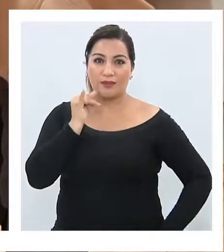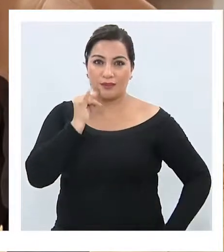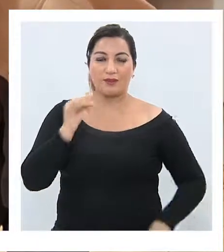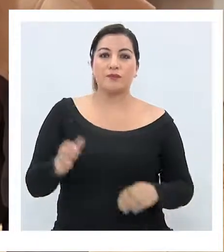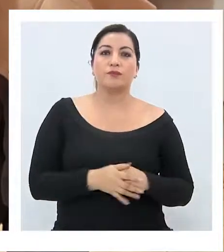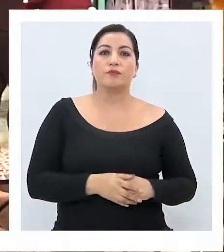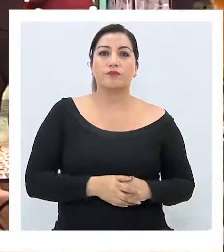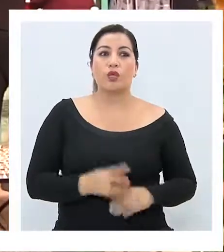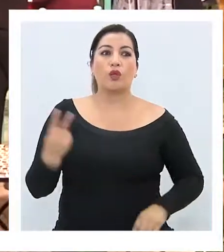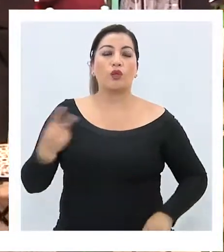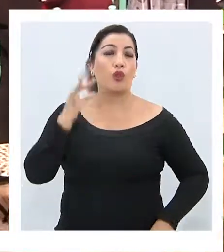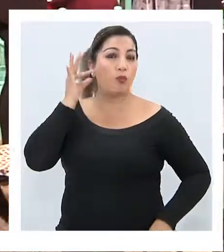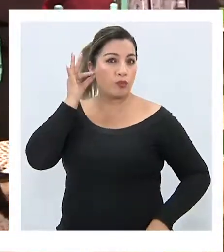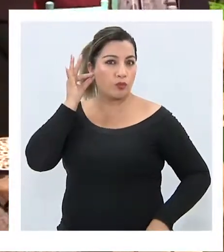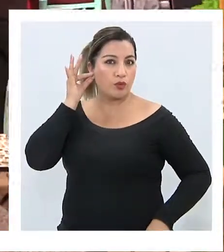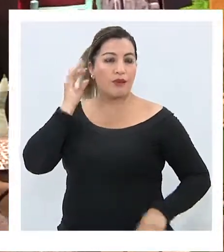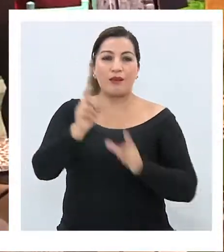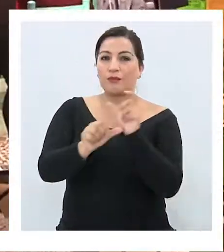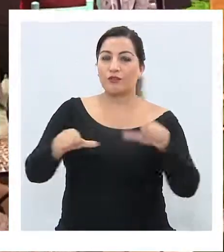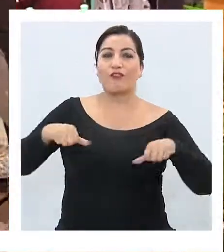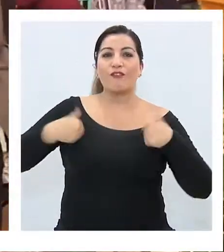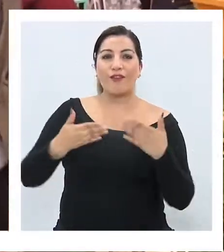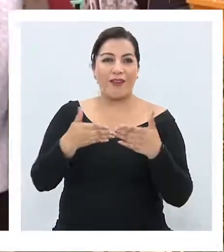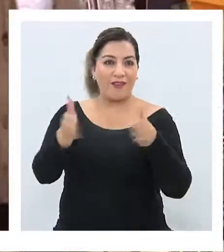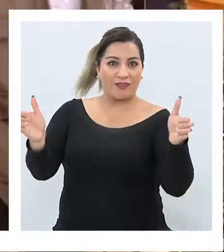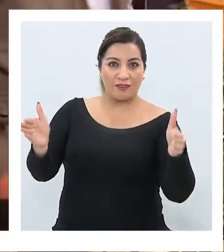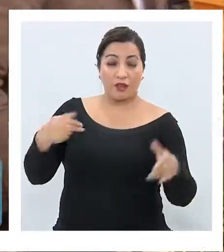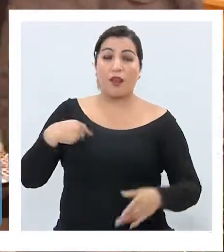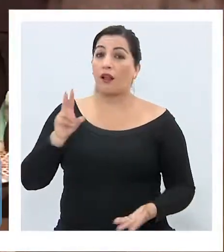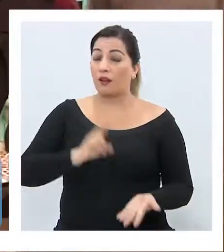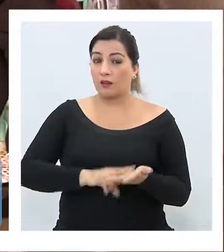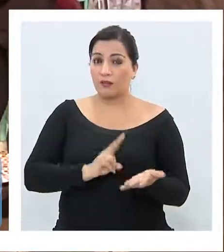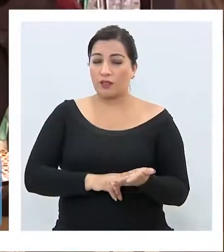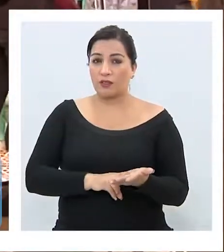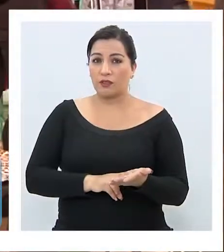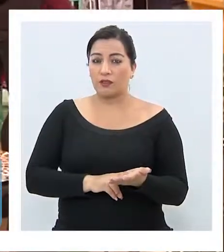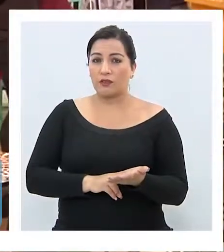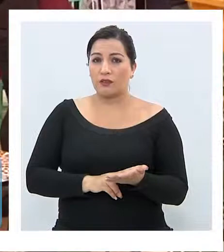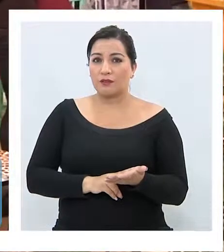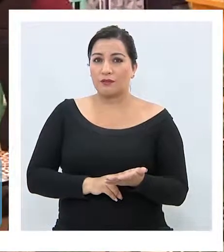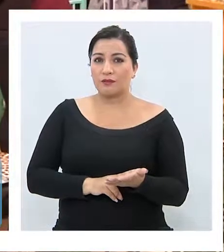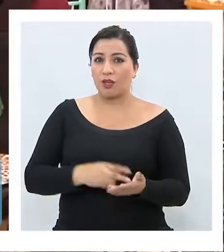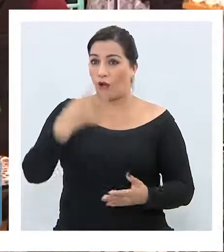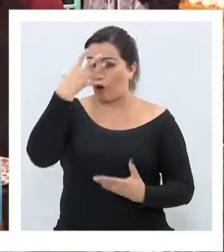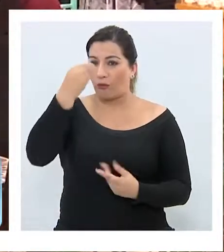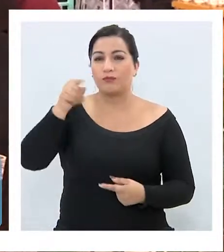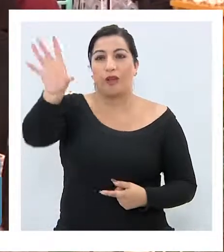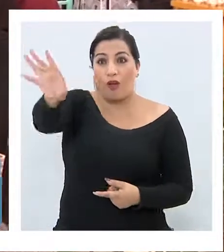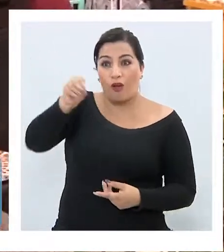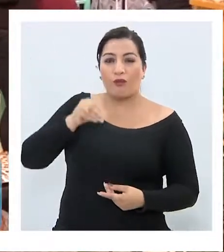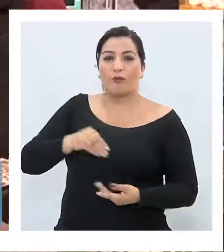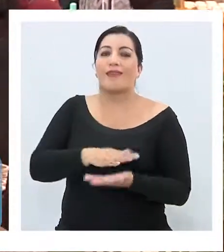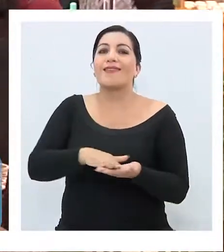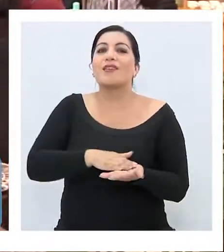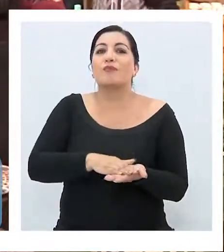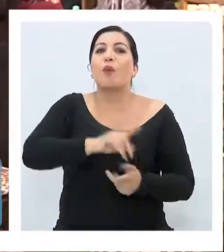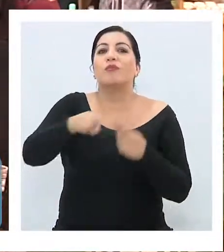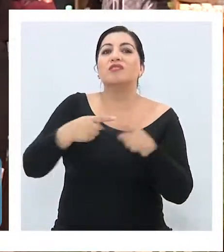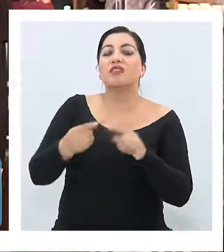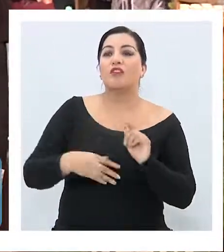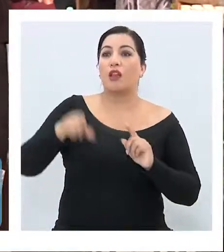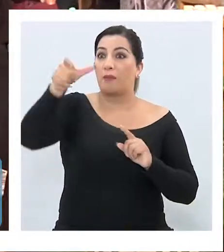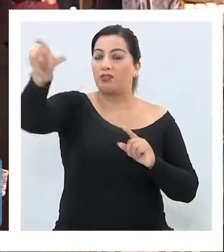Nosotros somos dos mujeres, los jóvenes líderes, y la verdad que hacer inspiración, tratar de dar ejemplos positivos, no